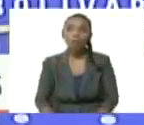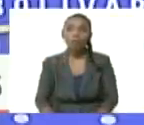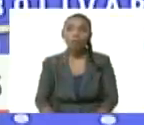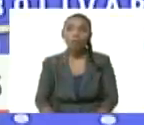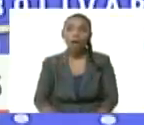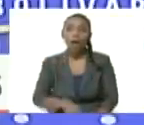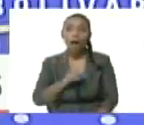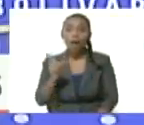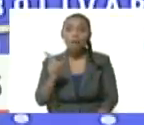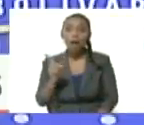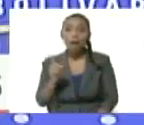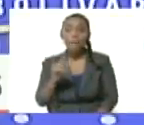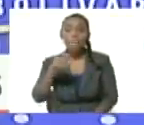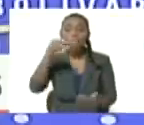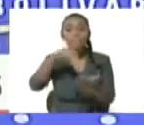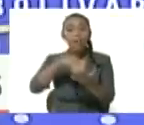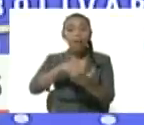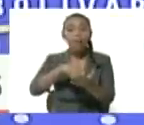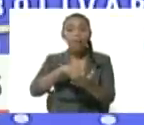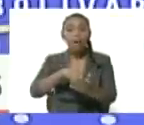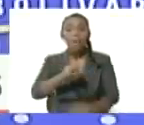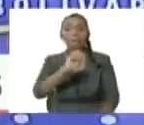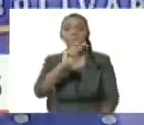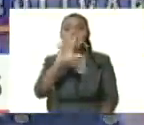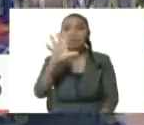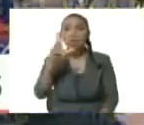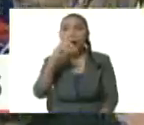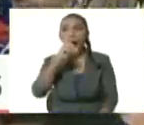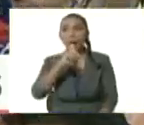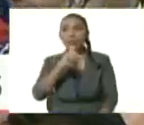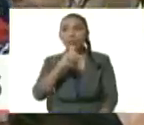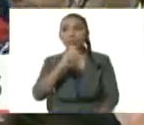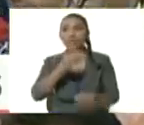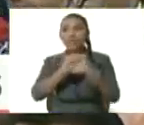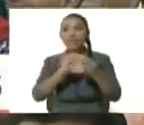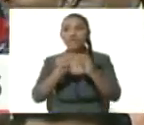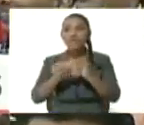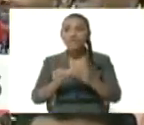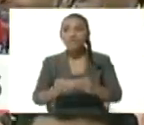allá en Acevedo, en Miranda, tiene como 25 años.